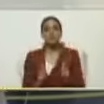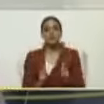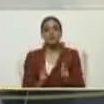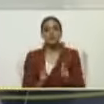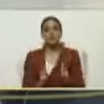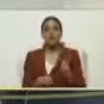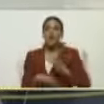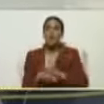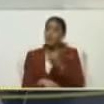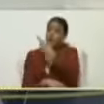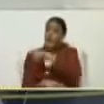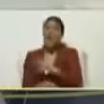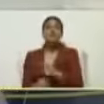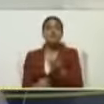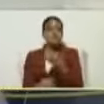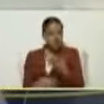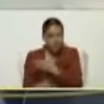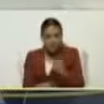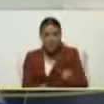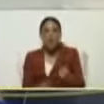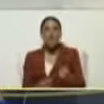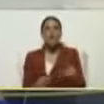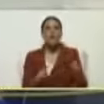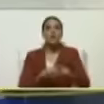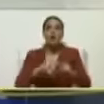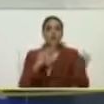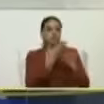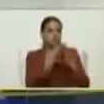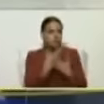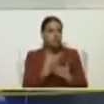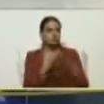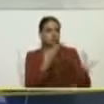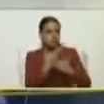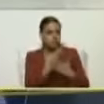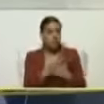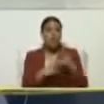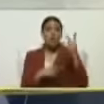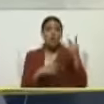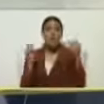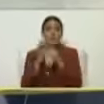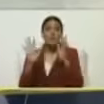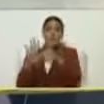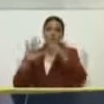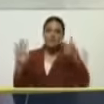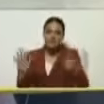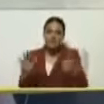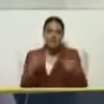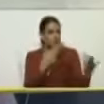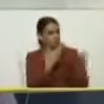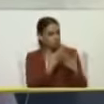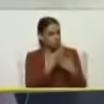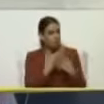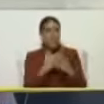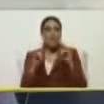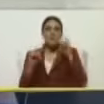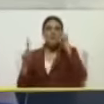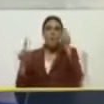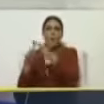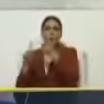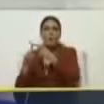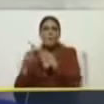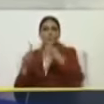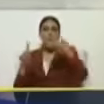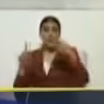porque bastante me llegó el pueblo a Miraflores en el 2016 cuando salió el viejo decrépito de Ramos